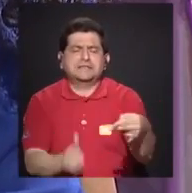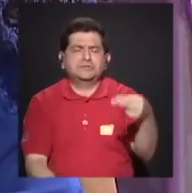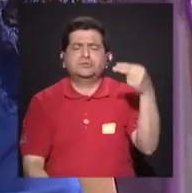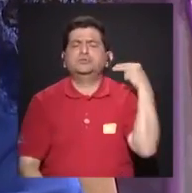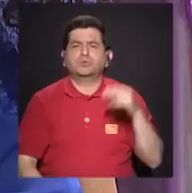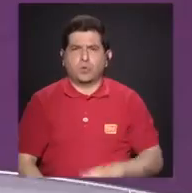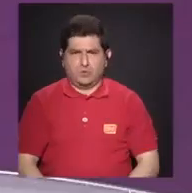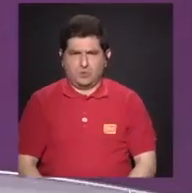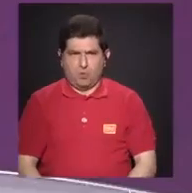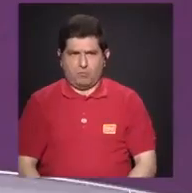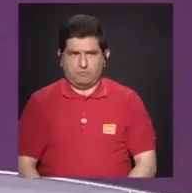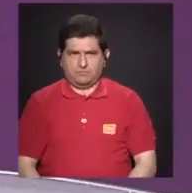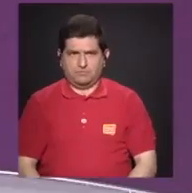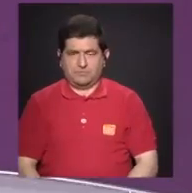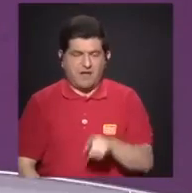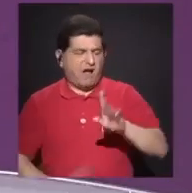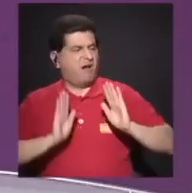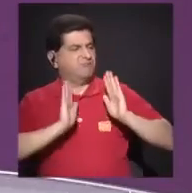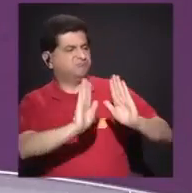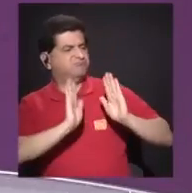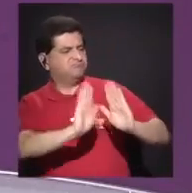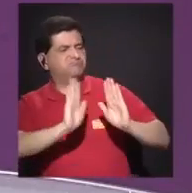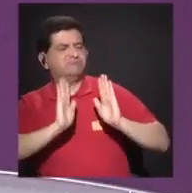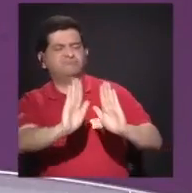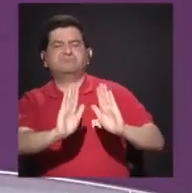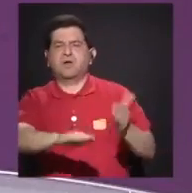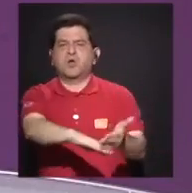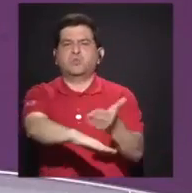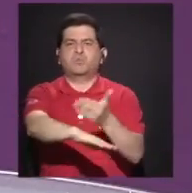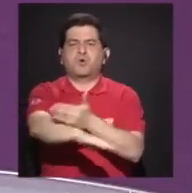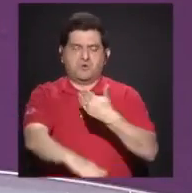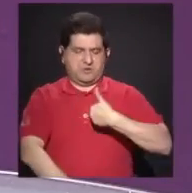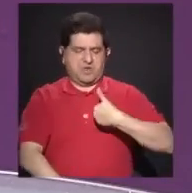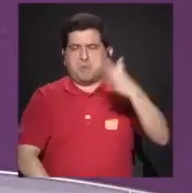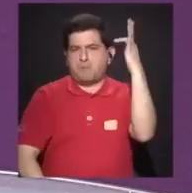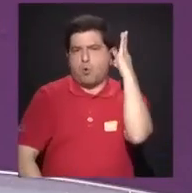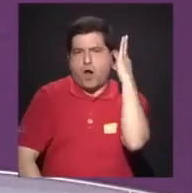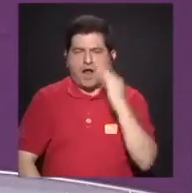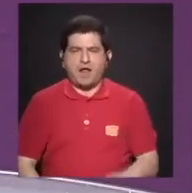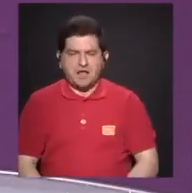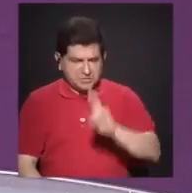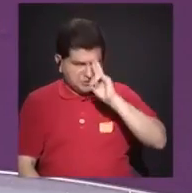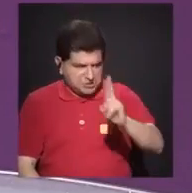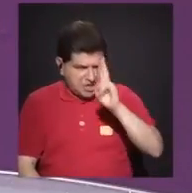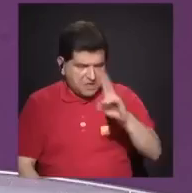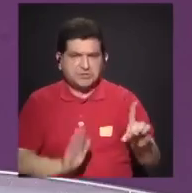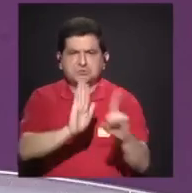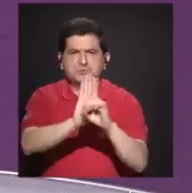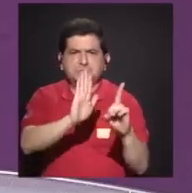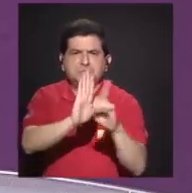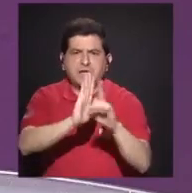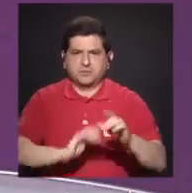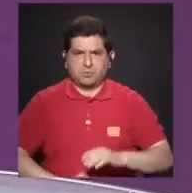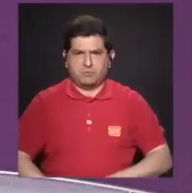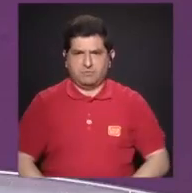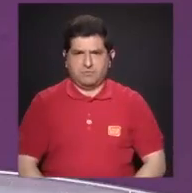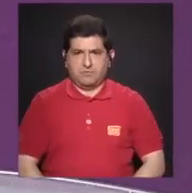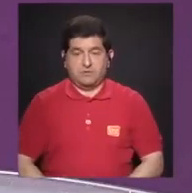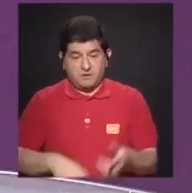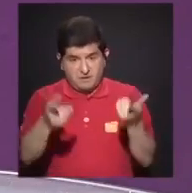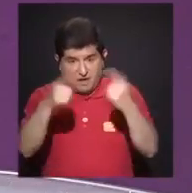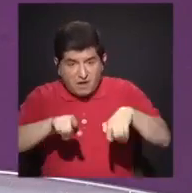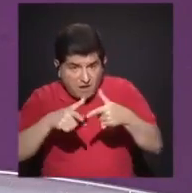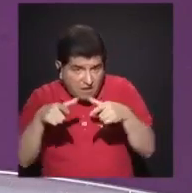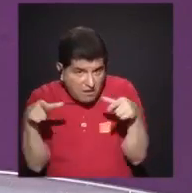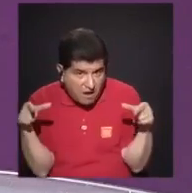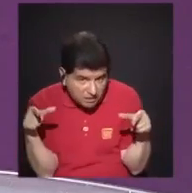histórico, ¿verdad? Esa, a rechazar de alguna manera ese avance que hemos tenido las mujeres en el reconocimiento de nuestros derechos y que en el caso del